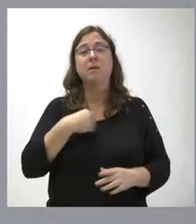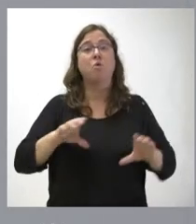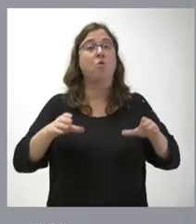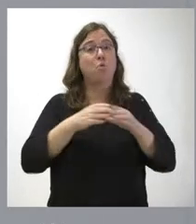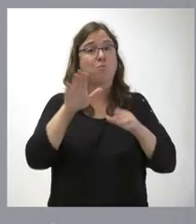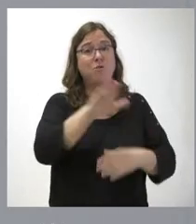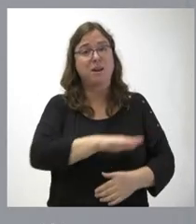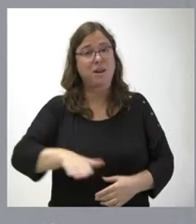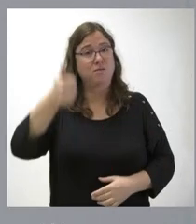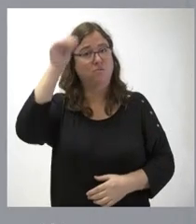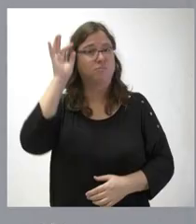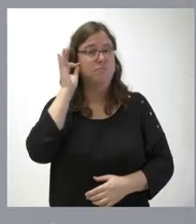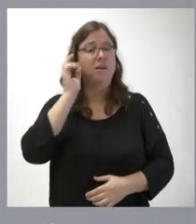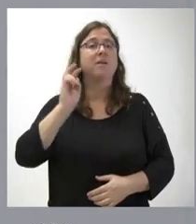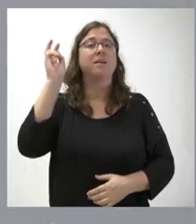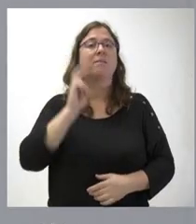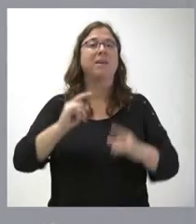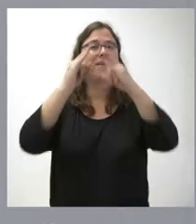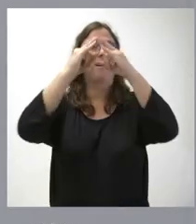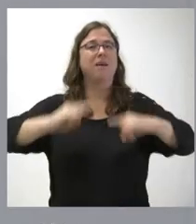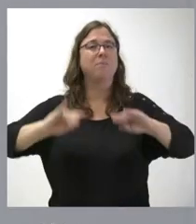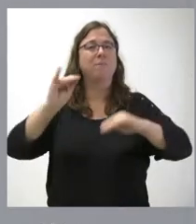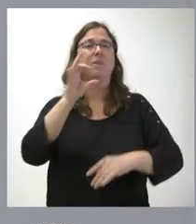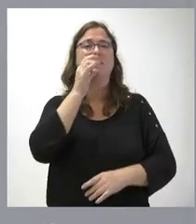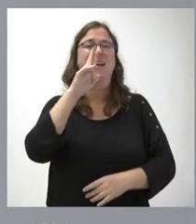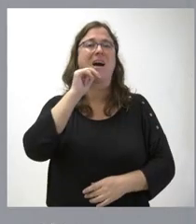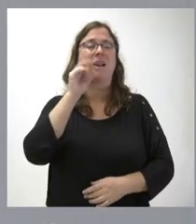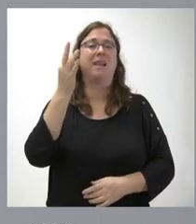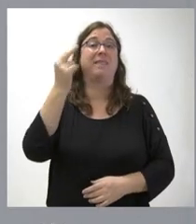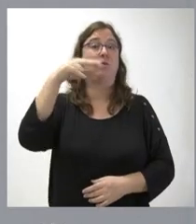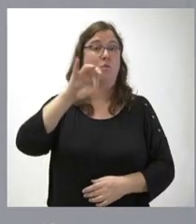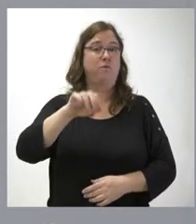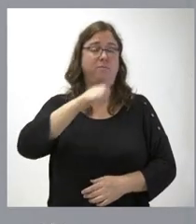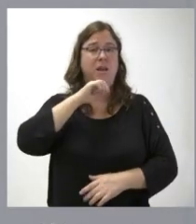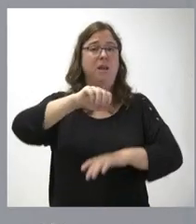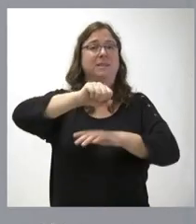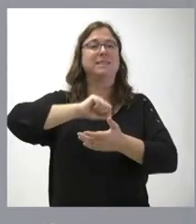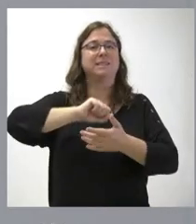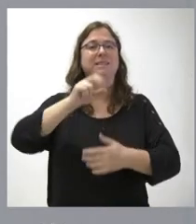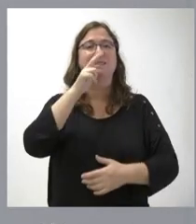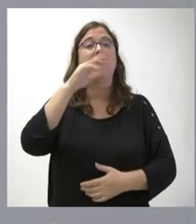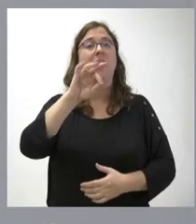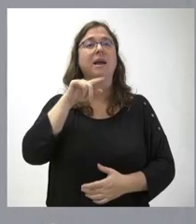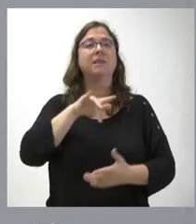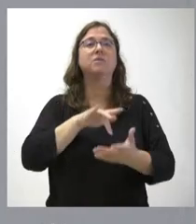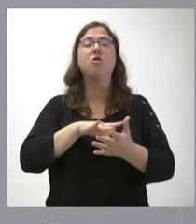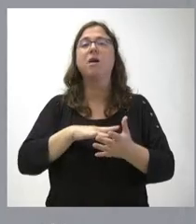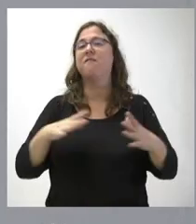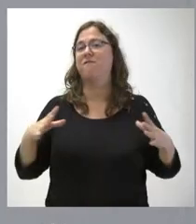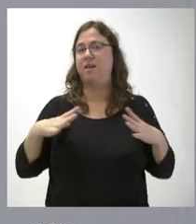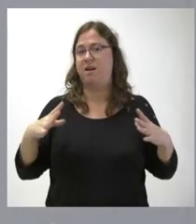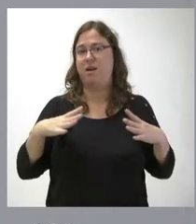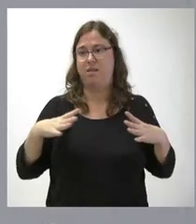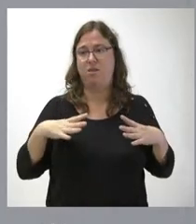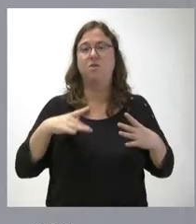niños y niñas procedentes de los campamentos Sahara de tinduf en Sáhara Disfruta de las vacaciones en nuestra